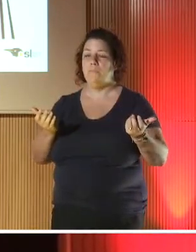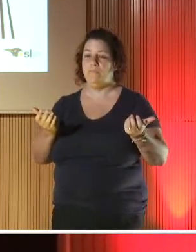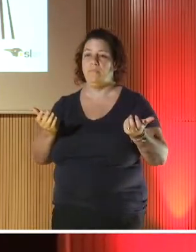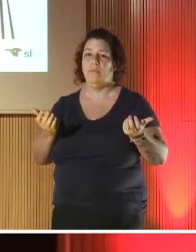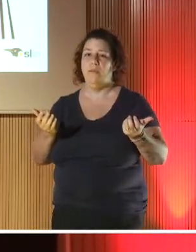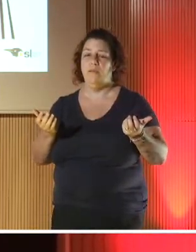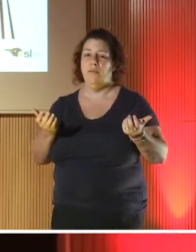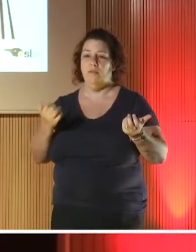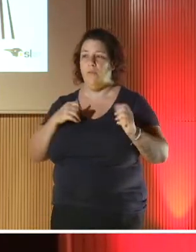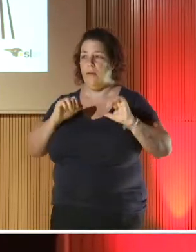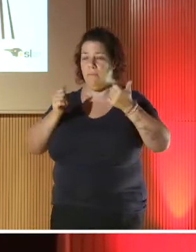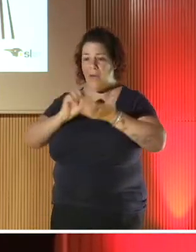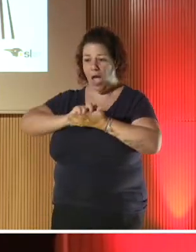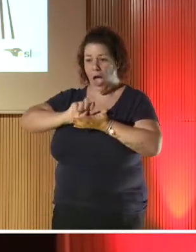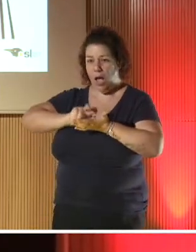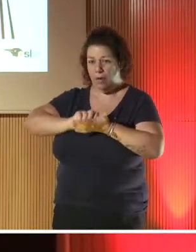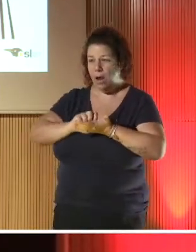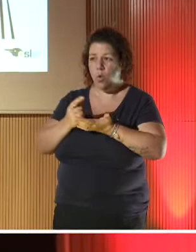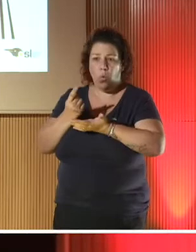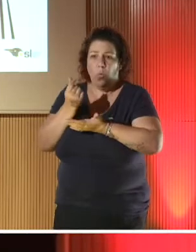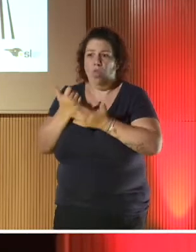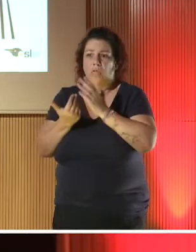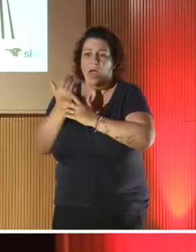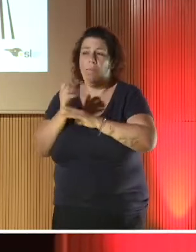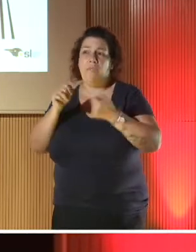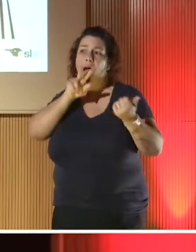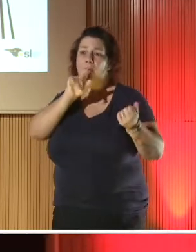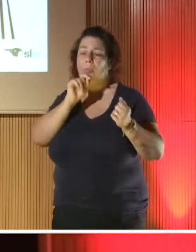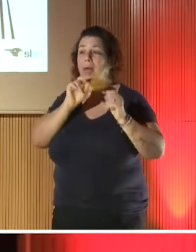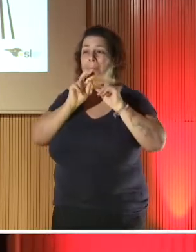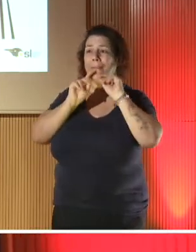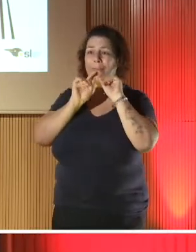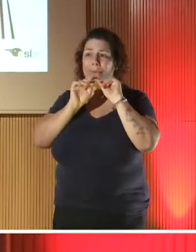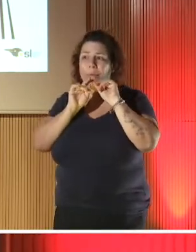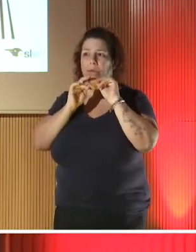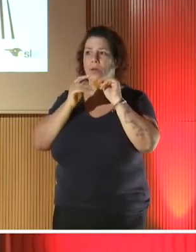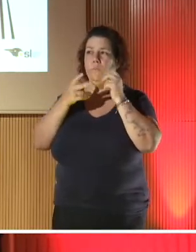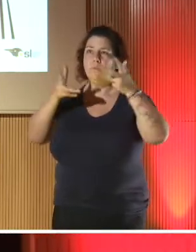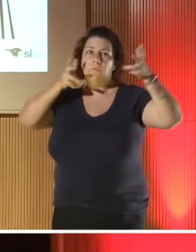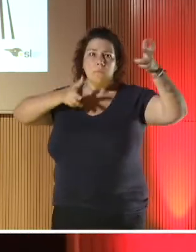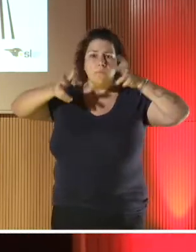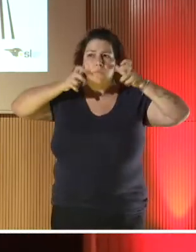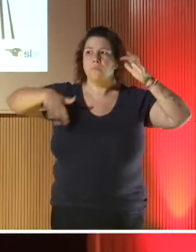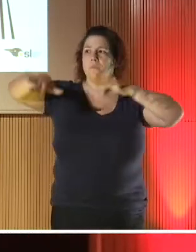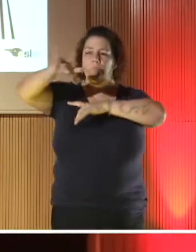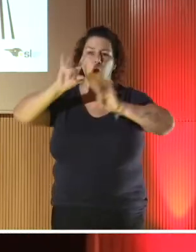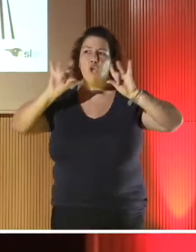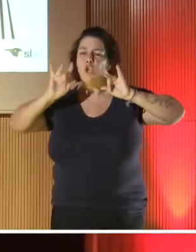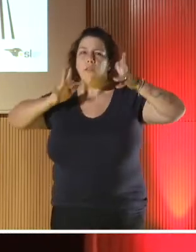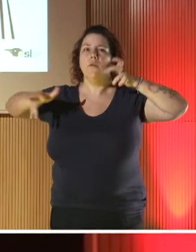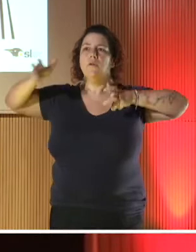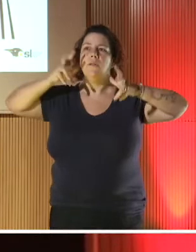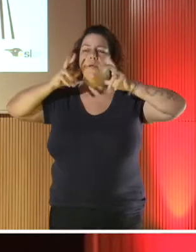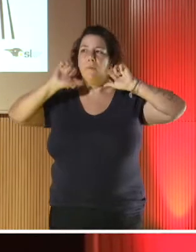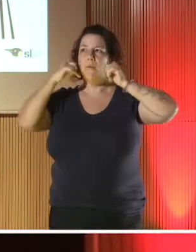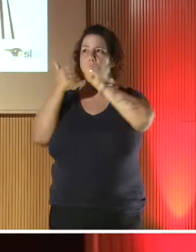Y entonces pues empiezan a caminar un día, ¿no? Si quieren empezar a hablar, pues empiezan con el balbuceo, están oyendo todo el rato sonido, ¿no? Y entonces